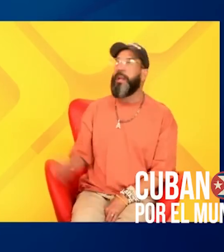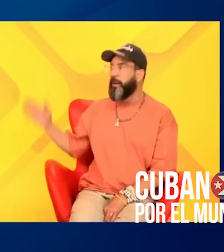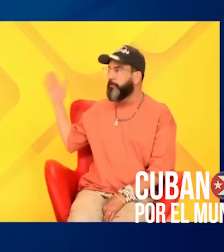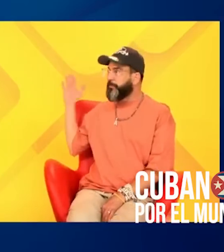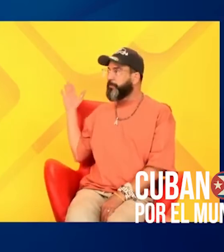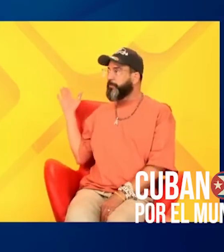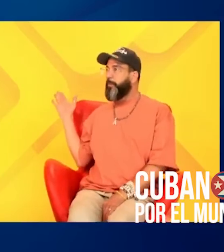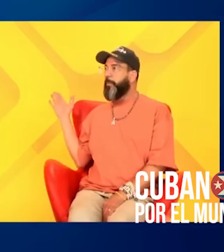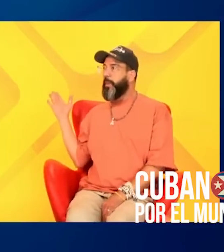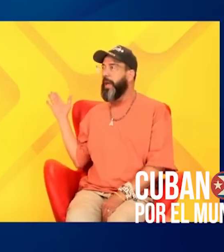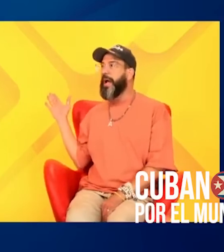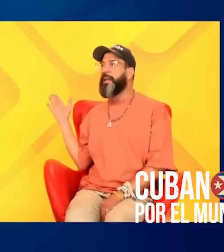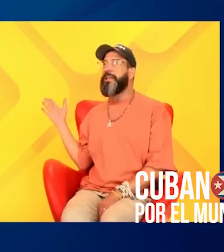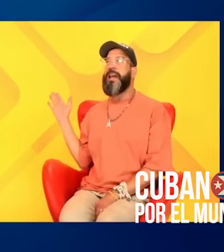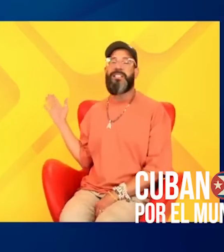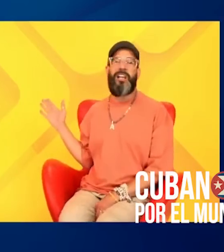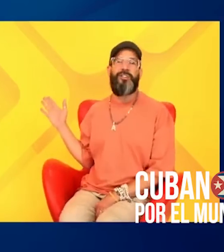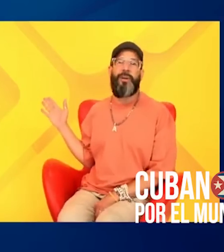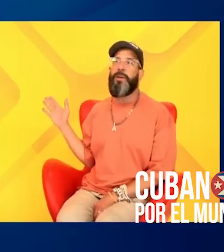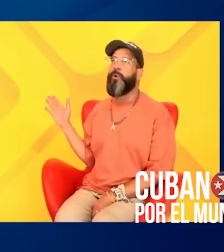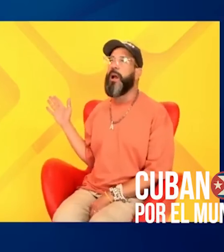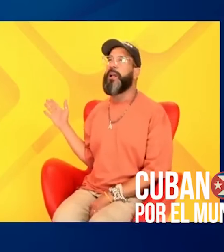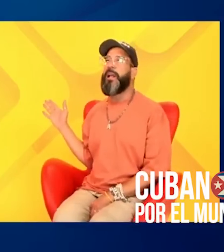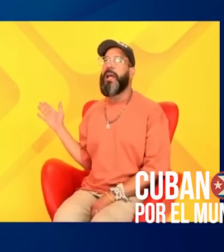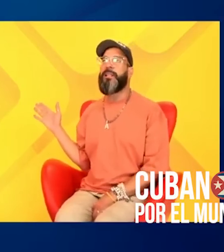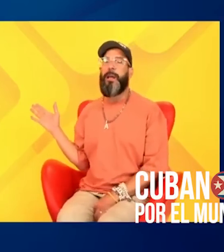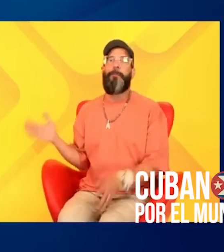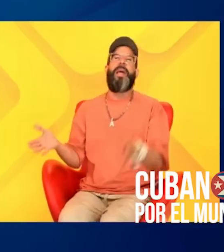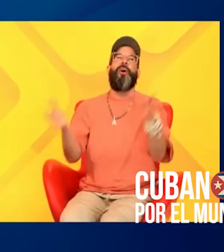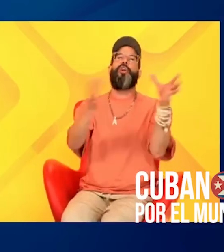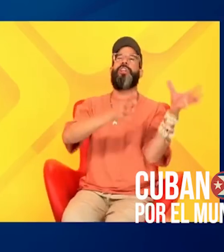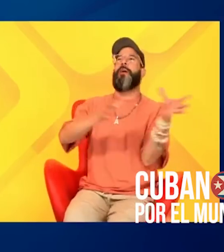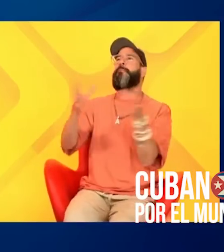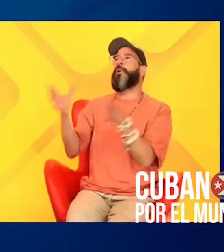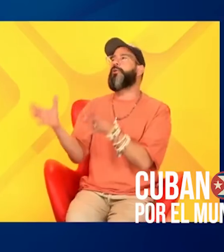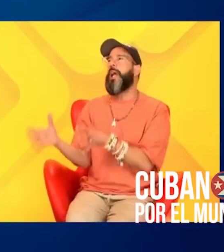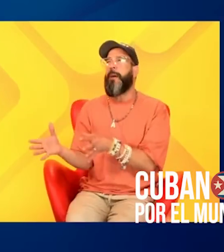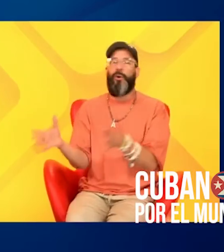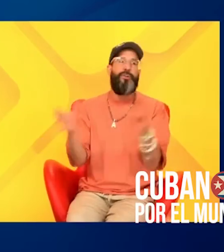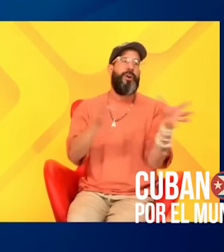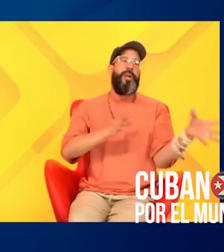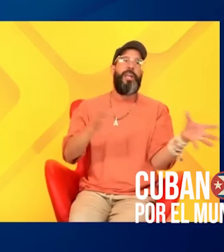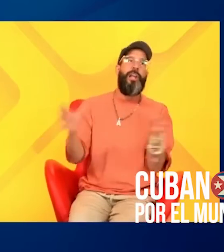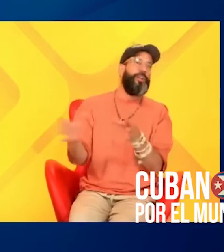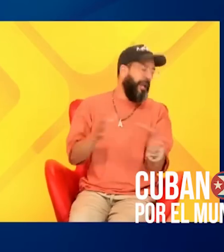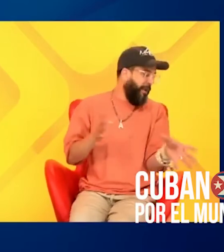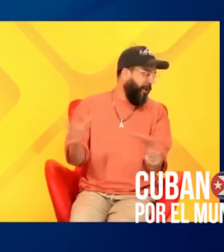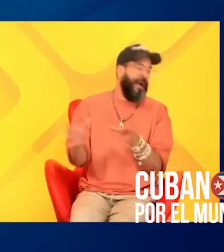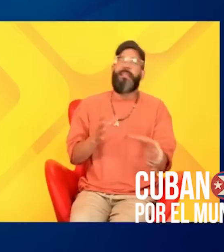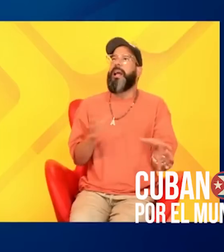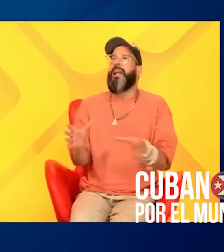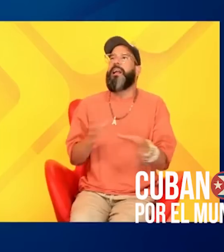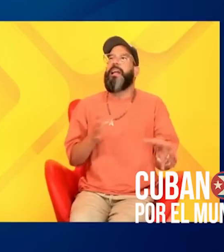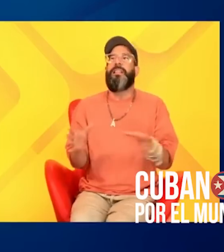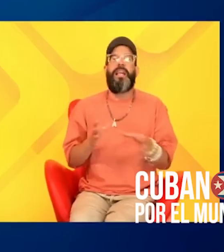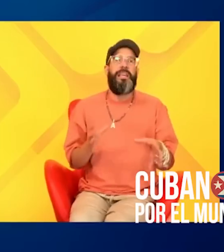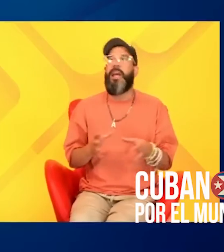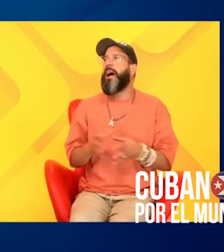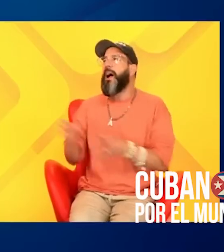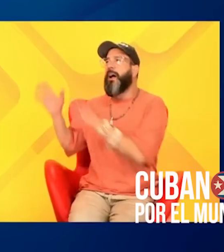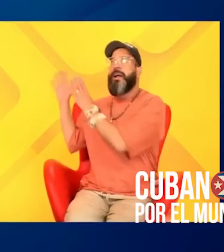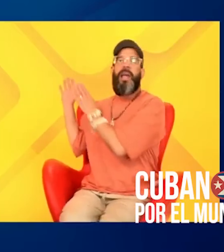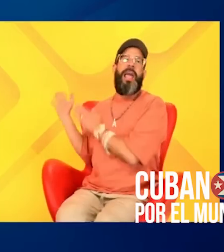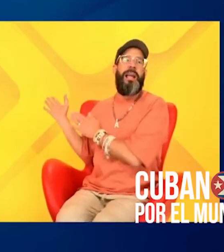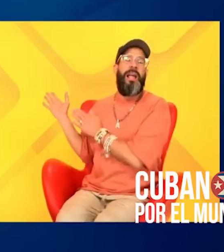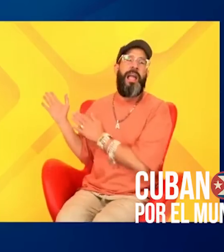No, mire. Aquí ya se lo servimos al cliente, pero lo transportamos y lo tenemos hasta que el cliente